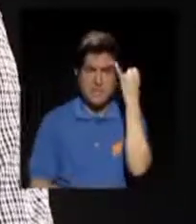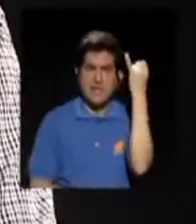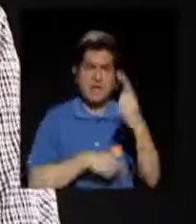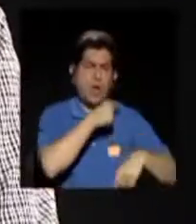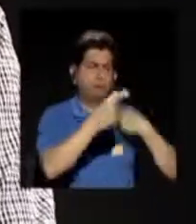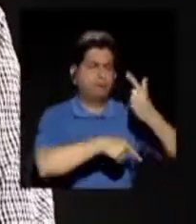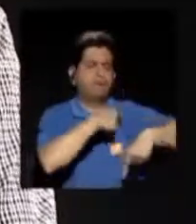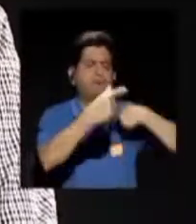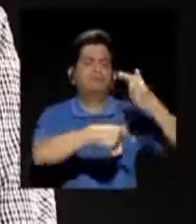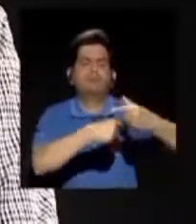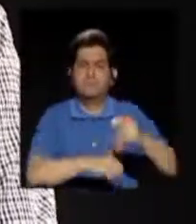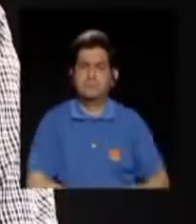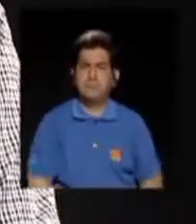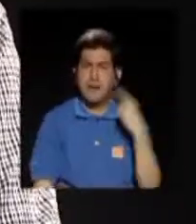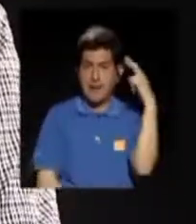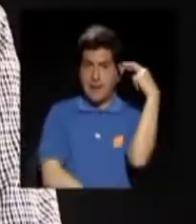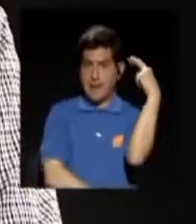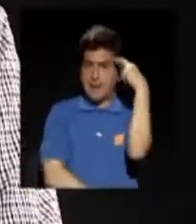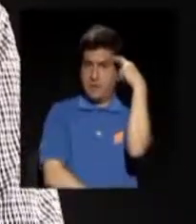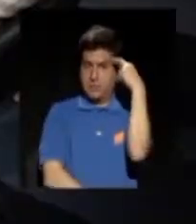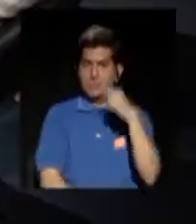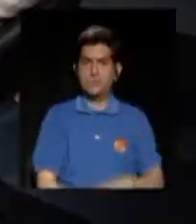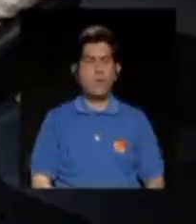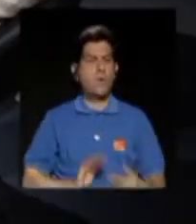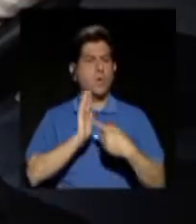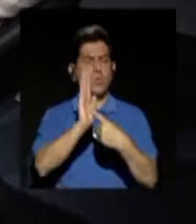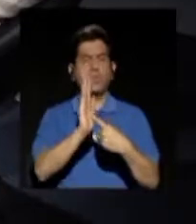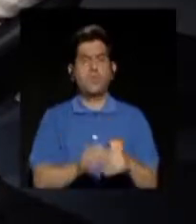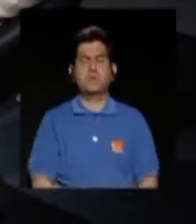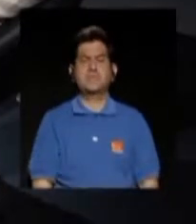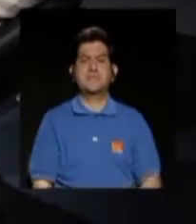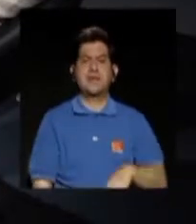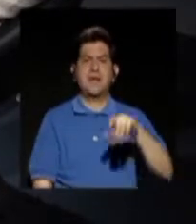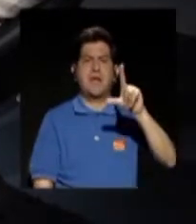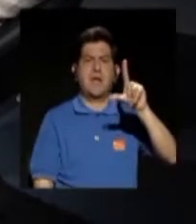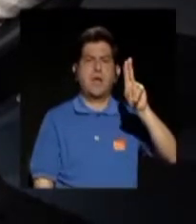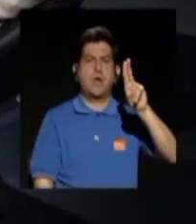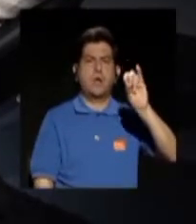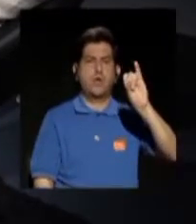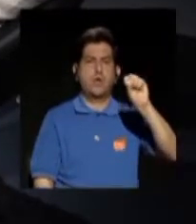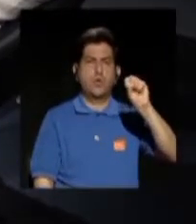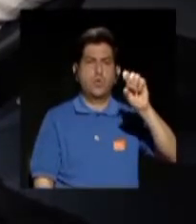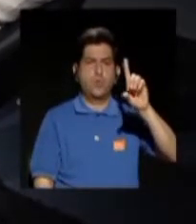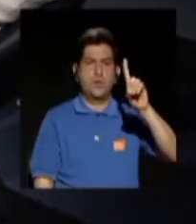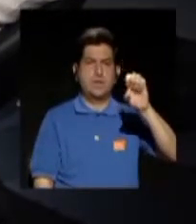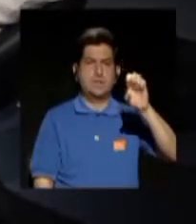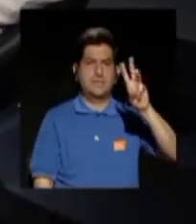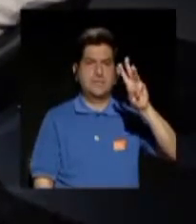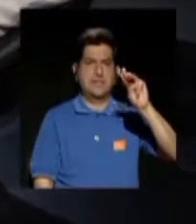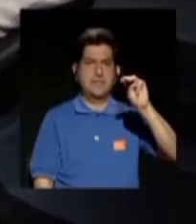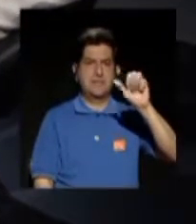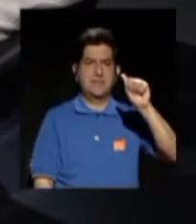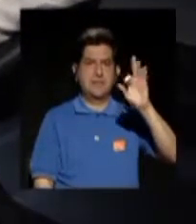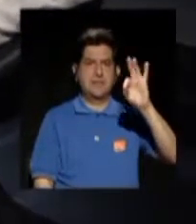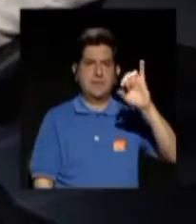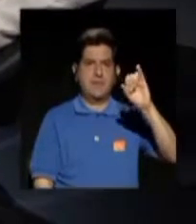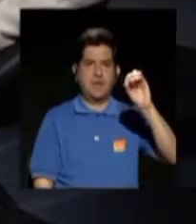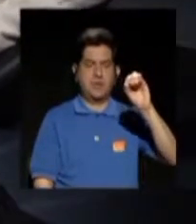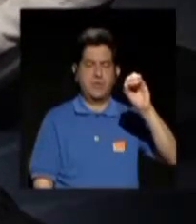generacional, porque lo que señala en su diario Luis Demetrio Tinoco, que es el secretario de Educación al que le